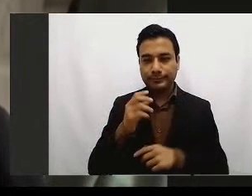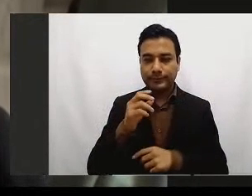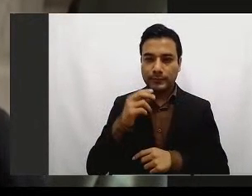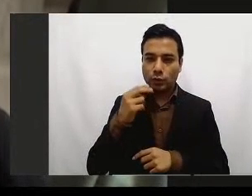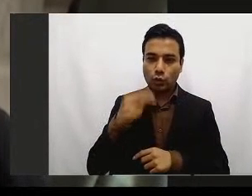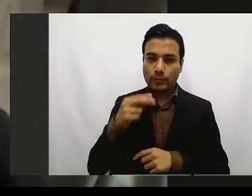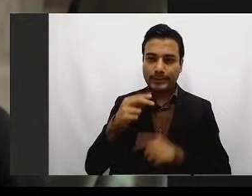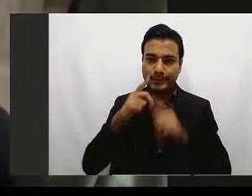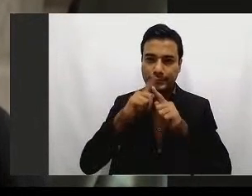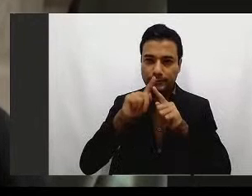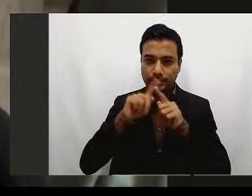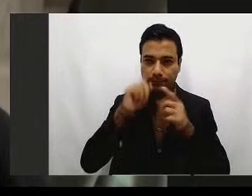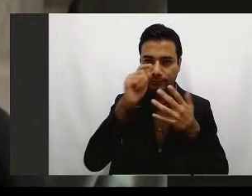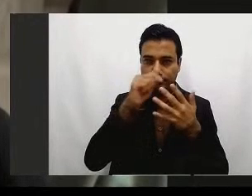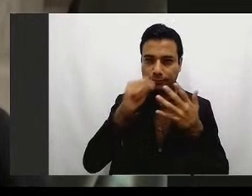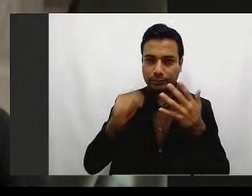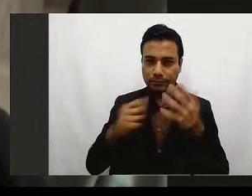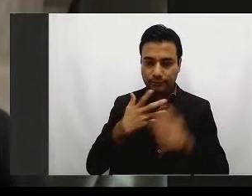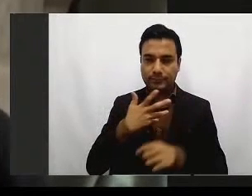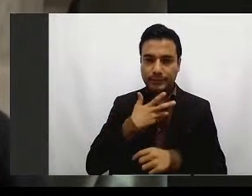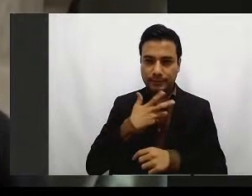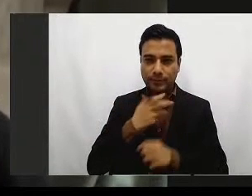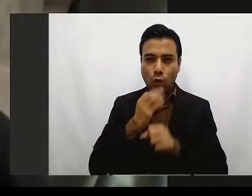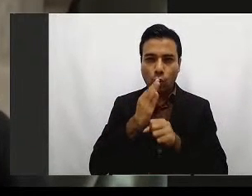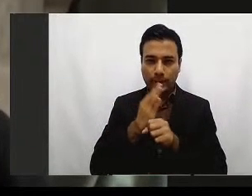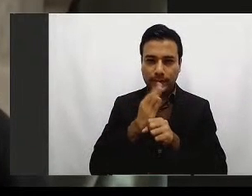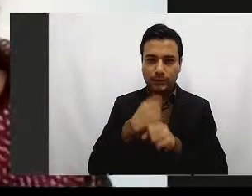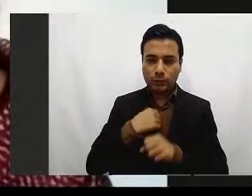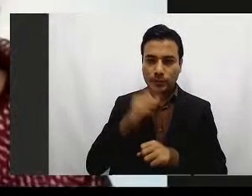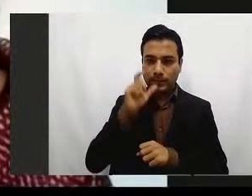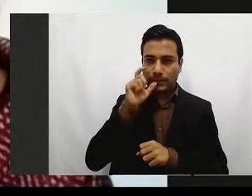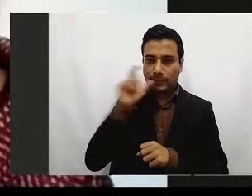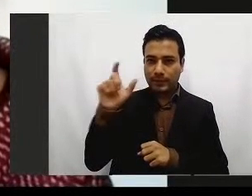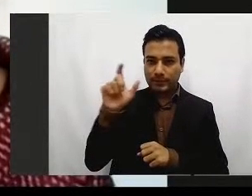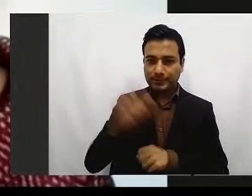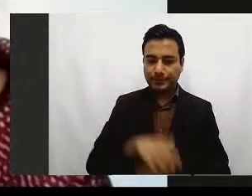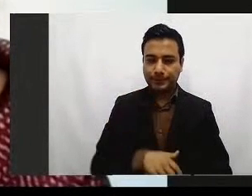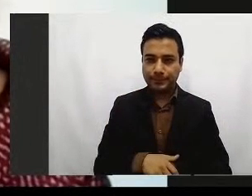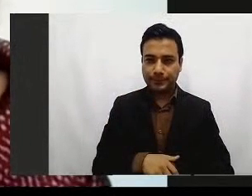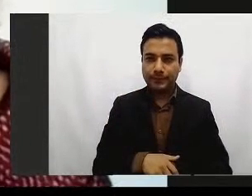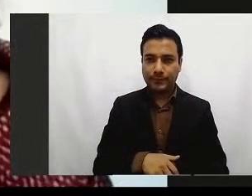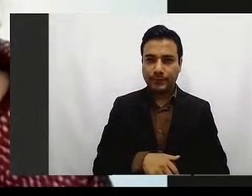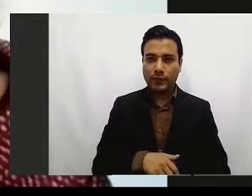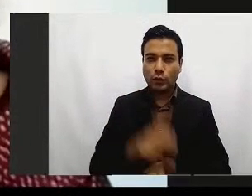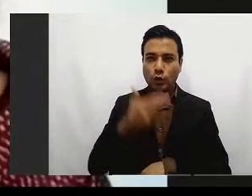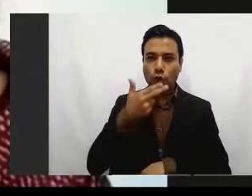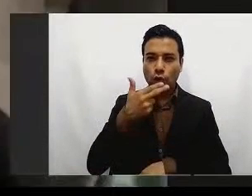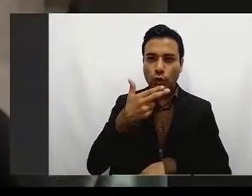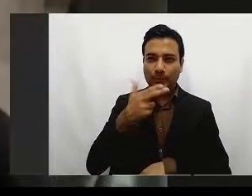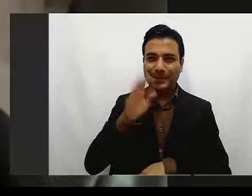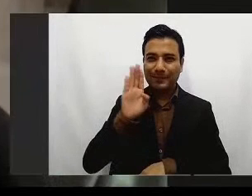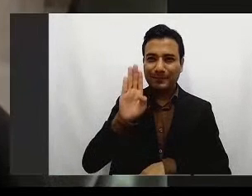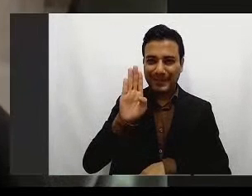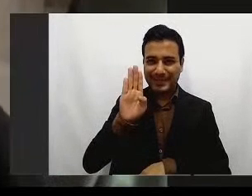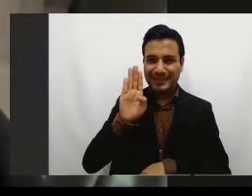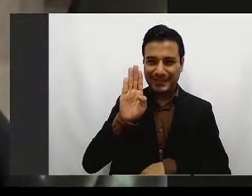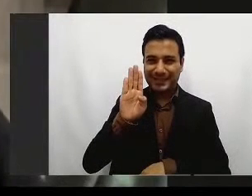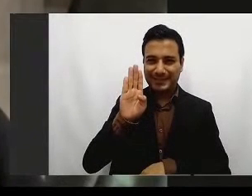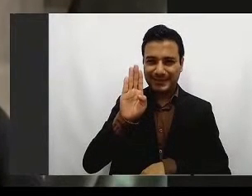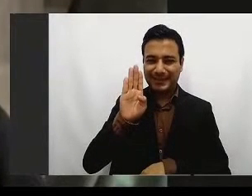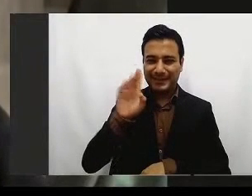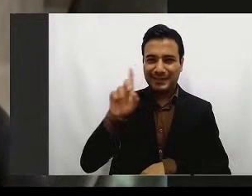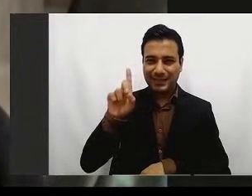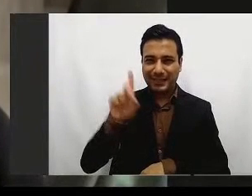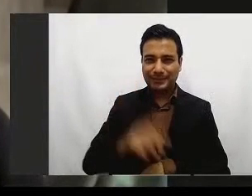referiré a él en esta discusión como human-based design. Y es una